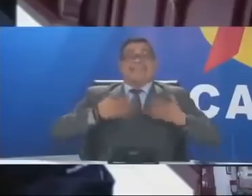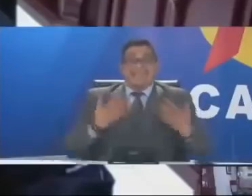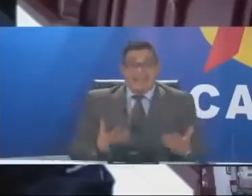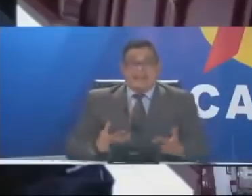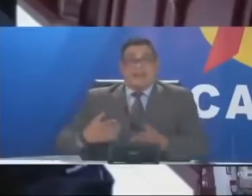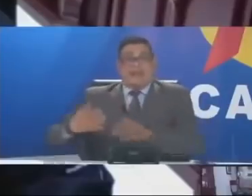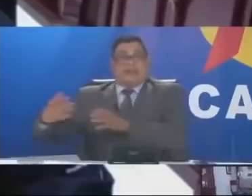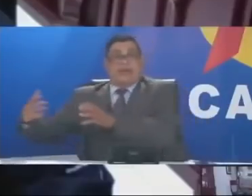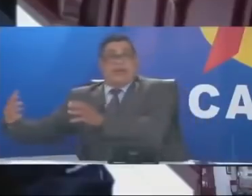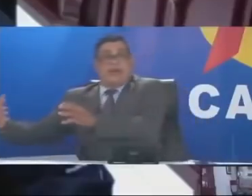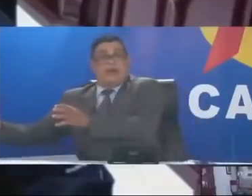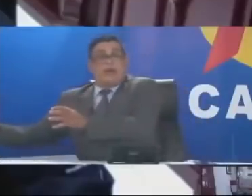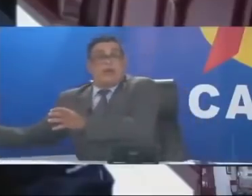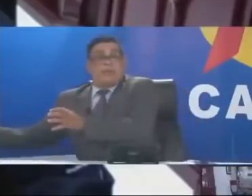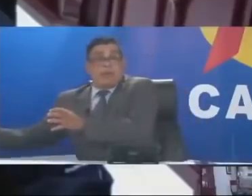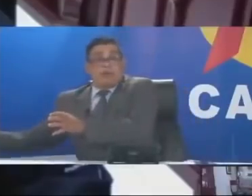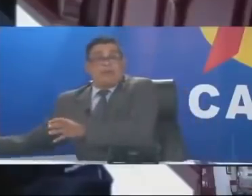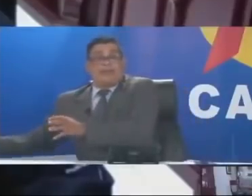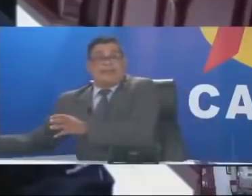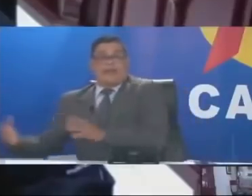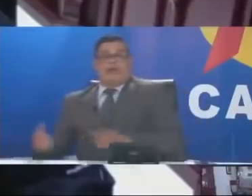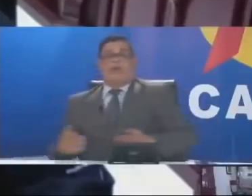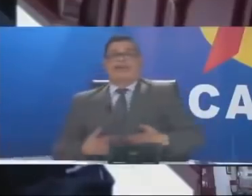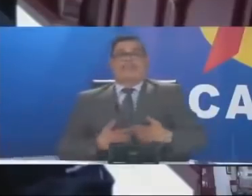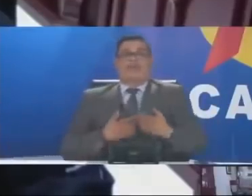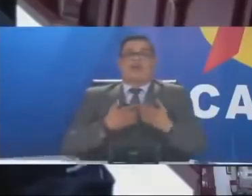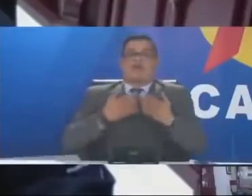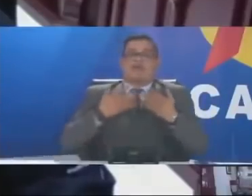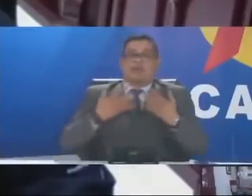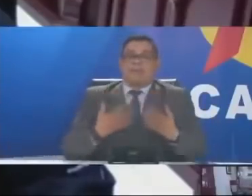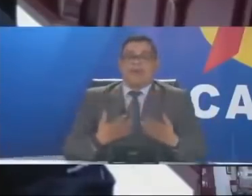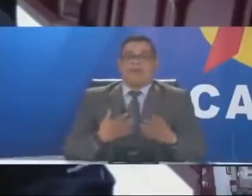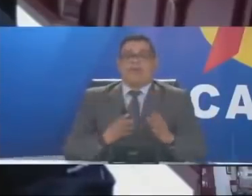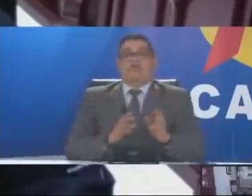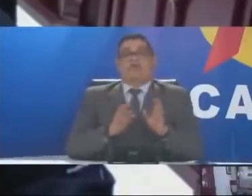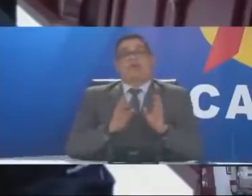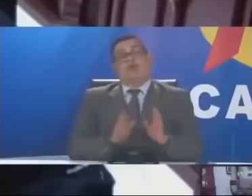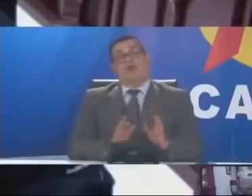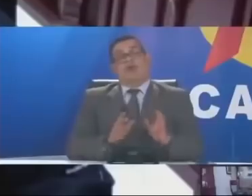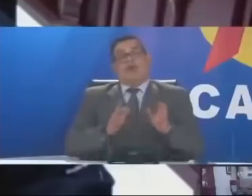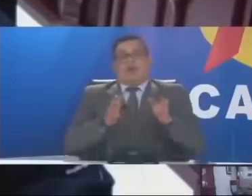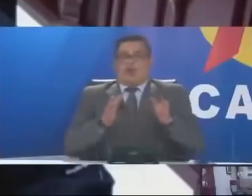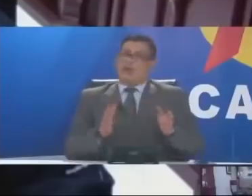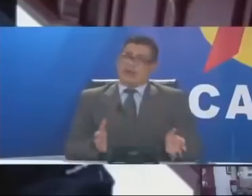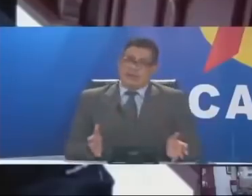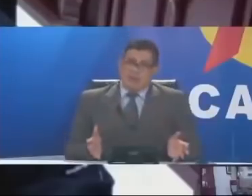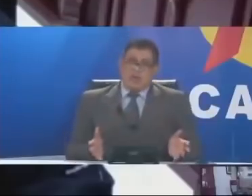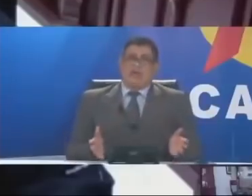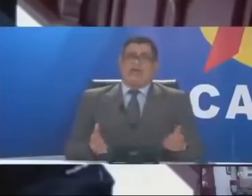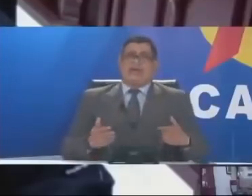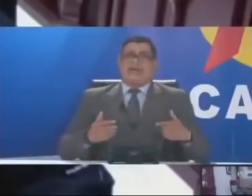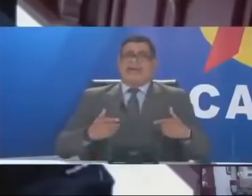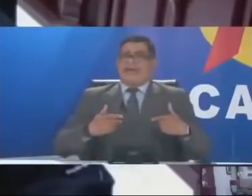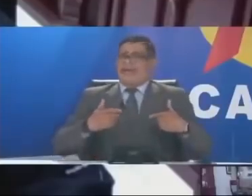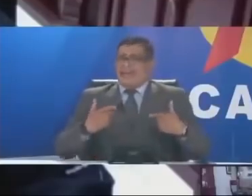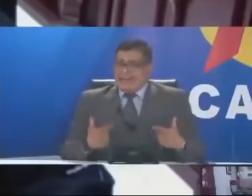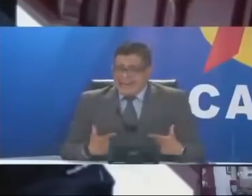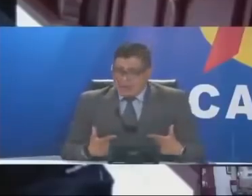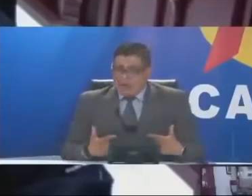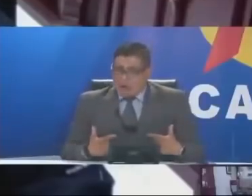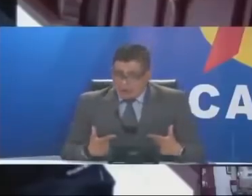voy a disentir de otro adversario tengo que hacerlo con fundamento pero sobre todo con educación